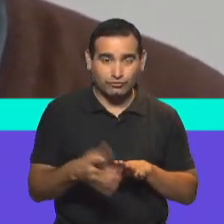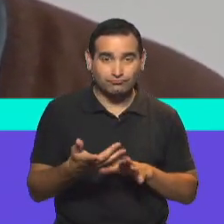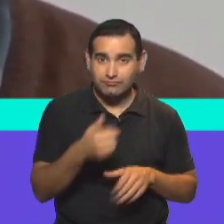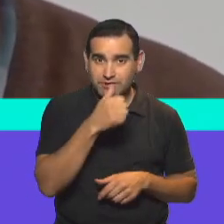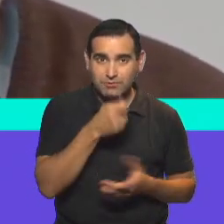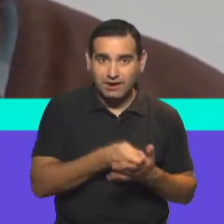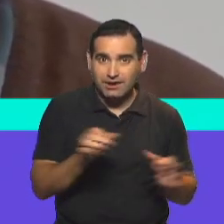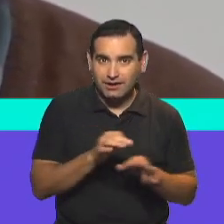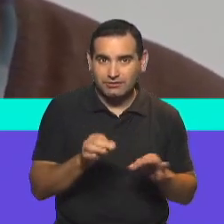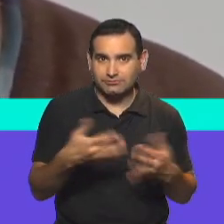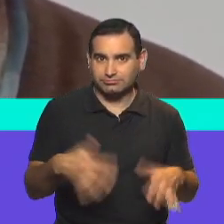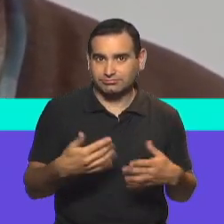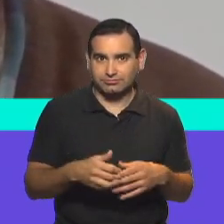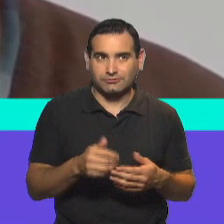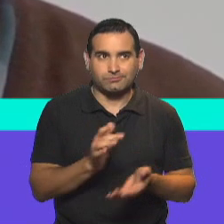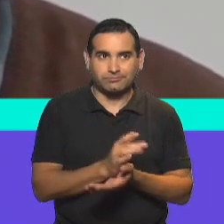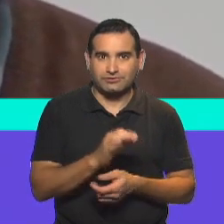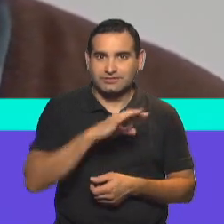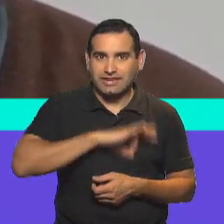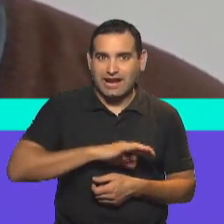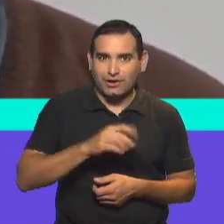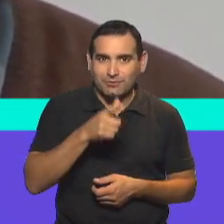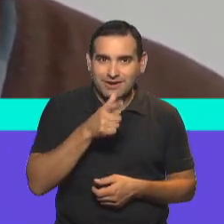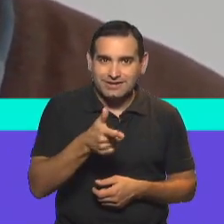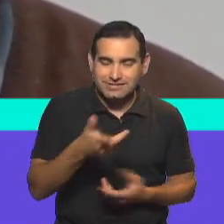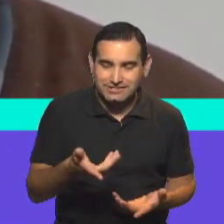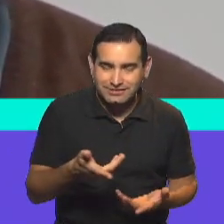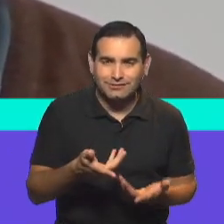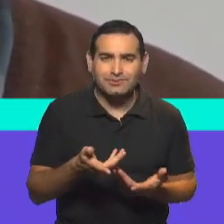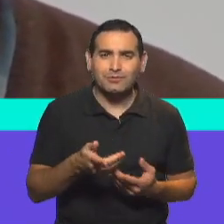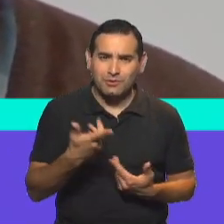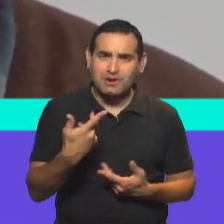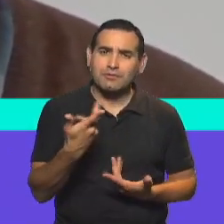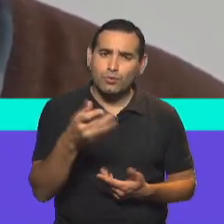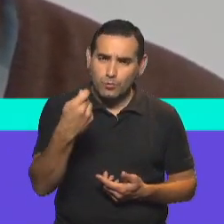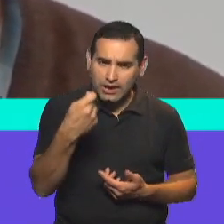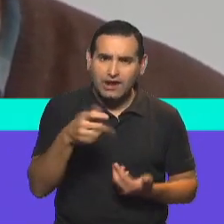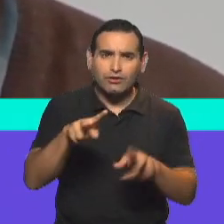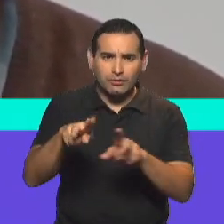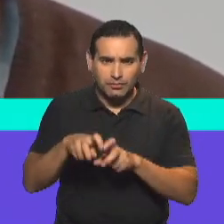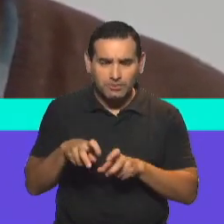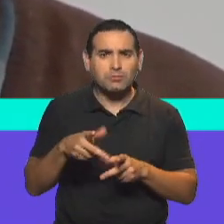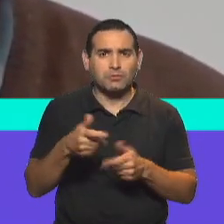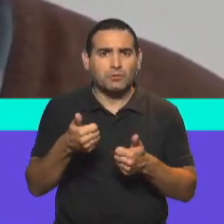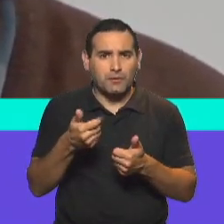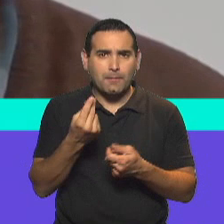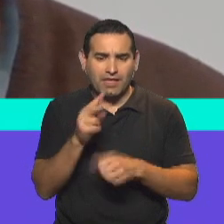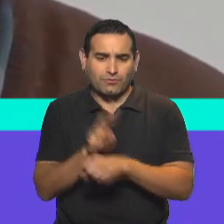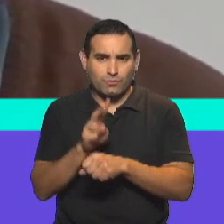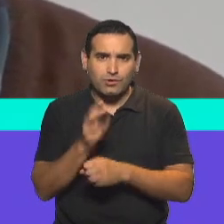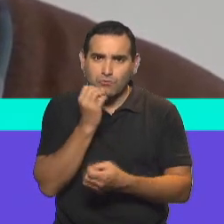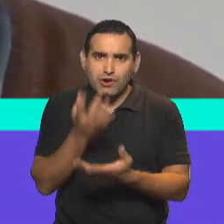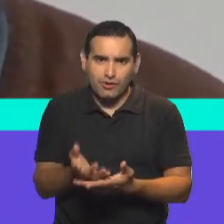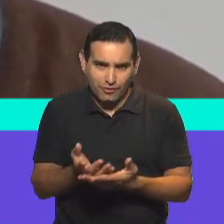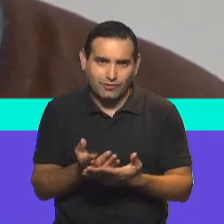es un salario indirecto, ¿no? Es una forma de mejorar el ingreso de los jubilados y que los adultos mayores puedan